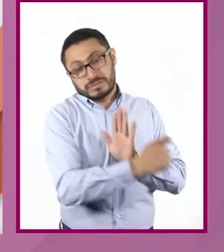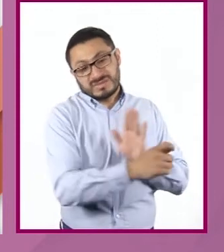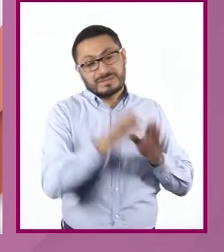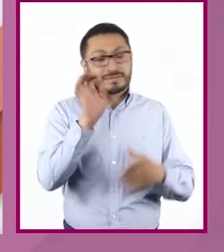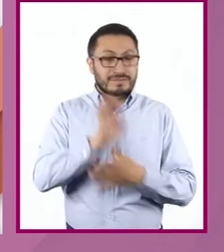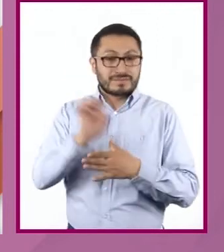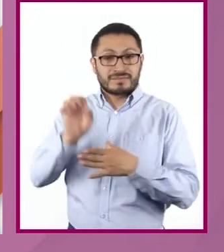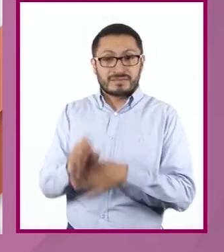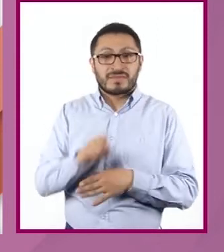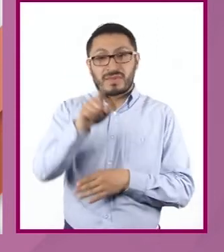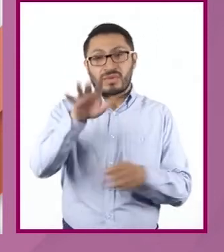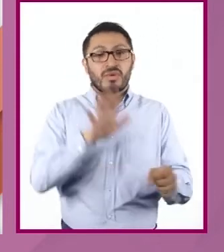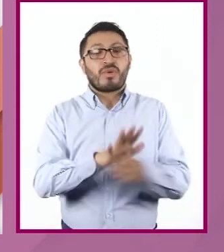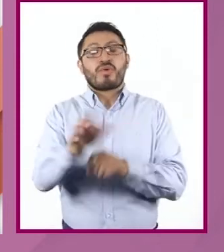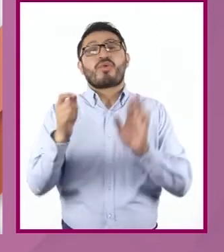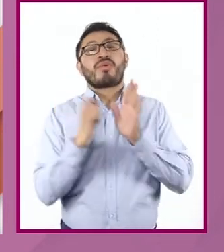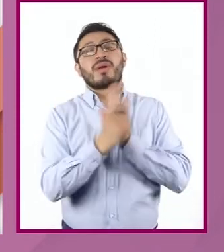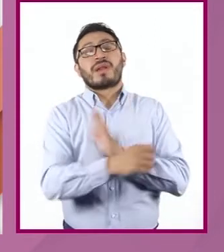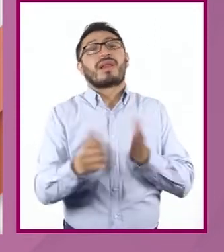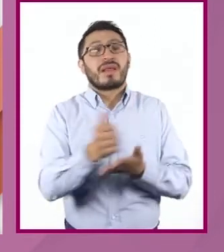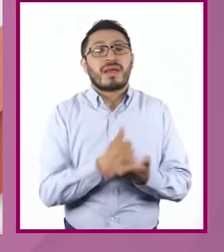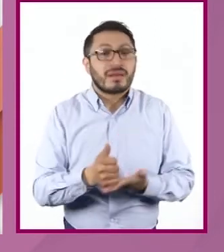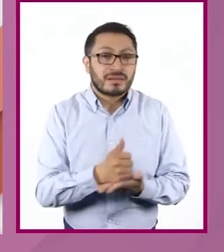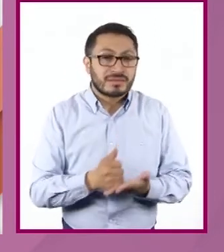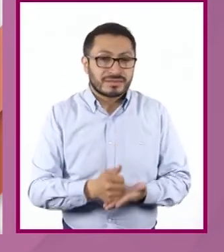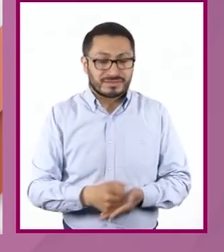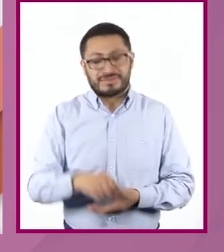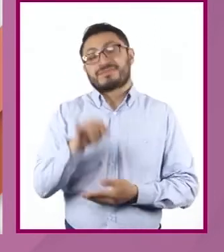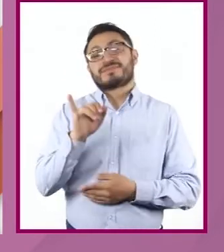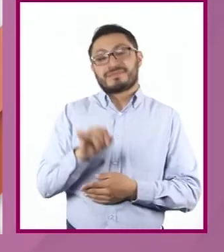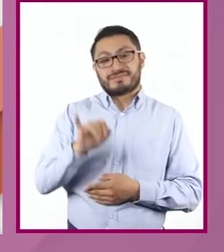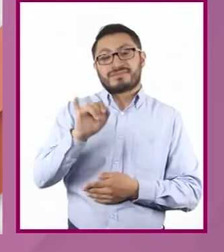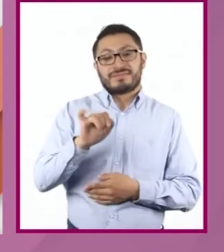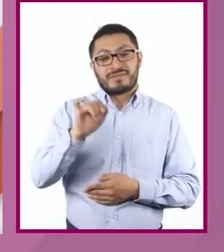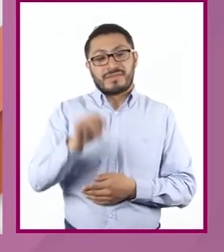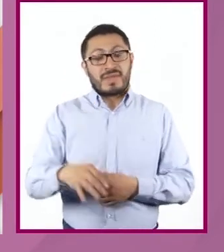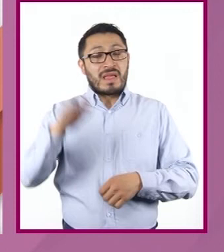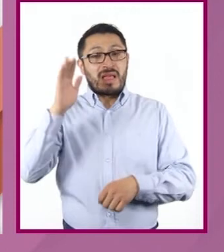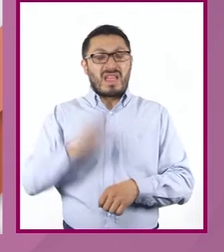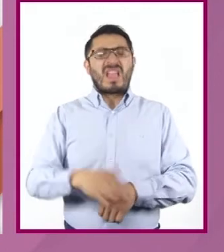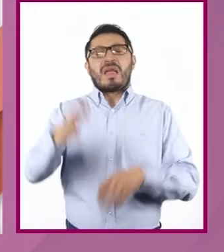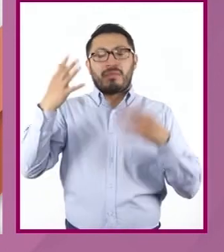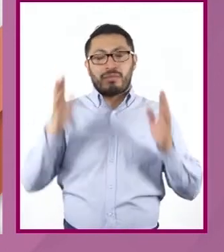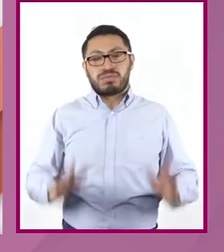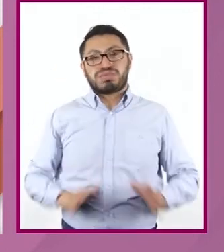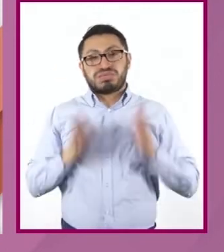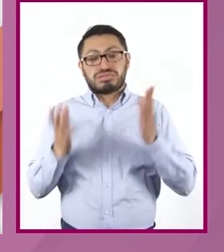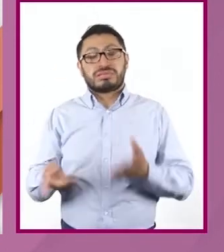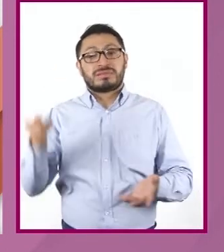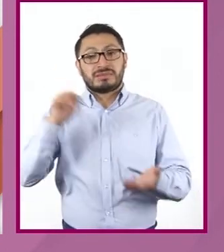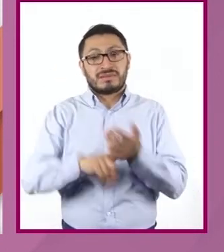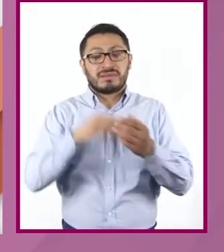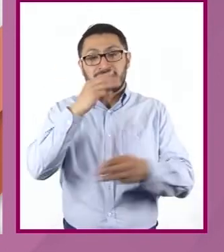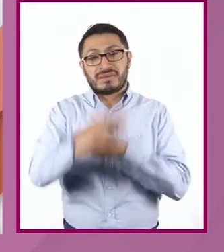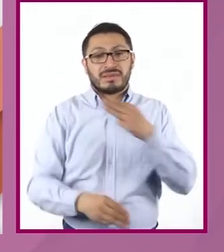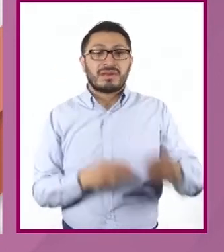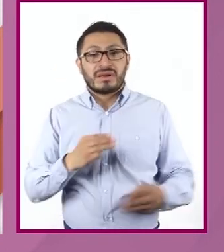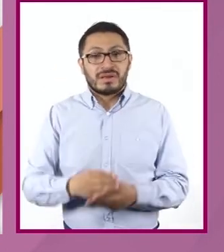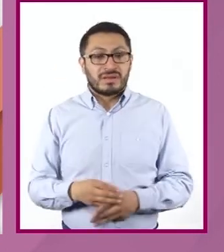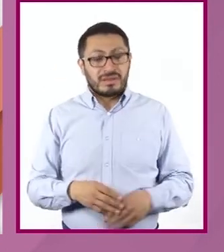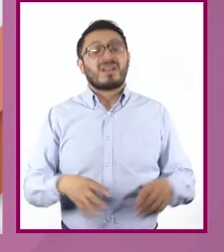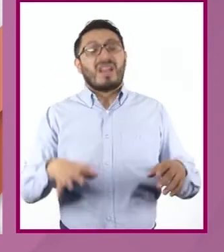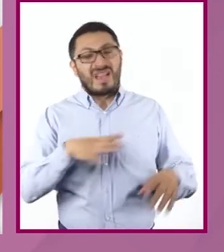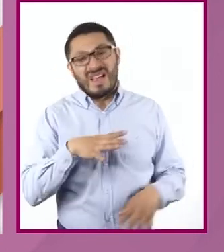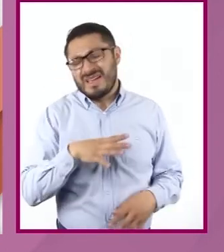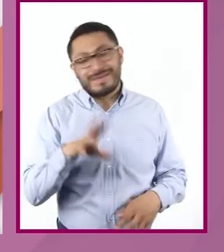entonces, ¿cuáles subrayarían con azul? Exactamente. Lo que más sorprende en la Tierra no es la existencia